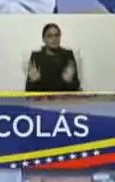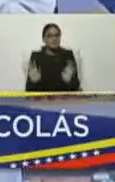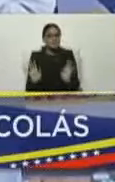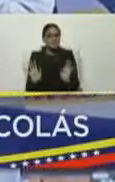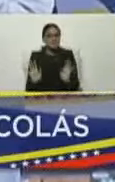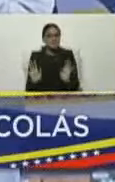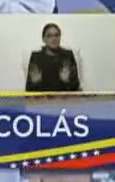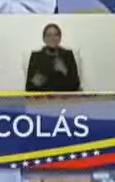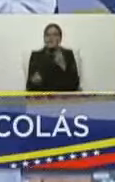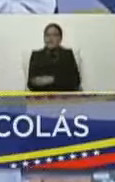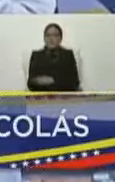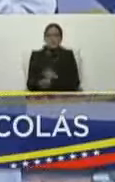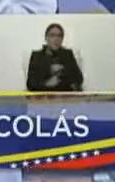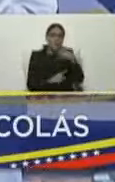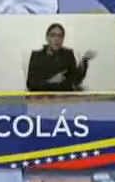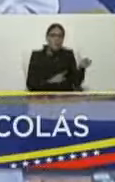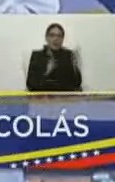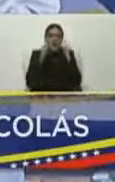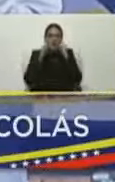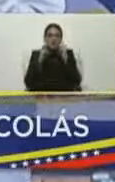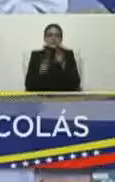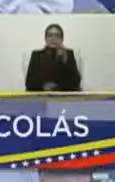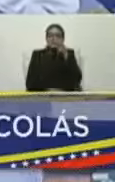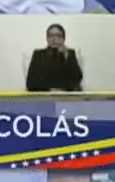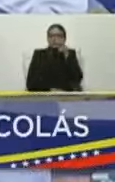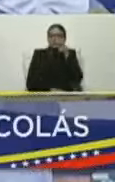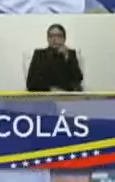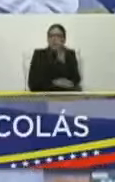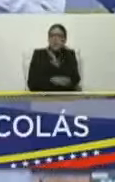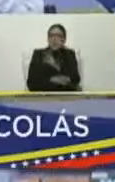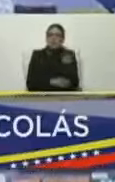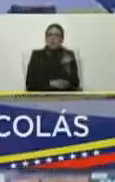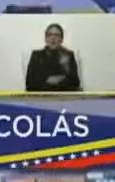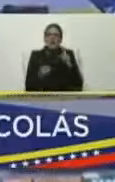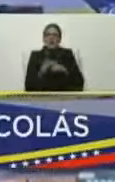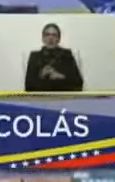Y su hermana, la china, tenía que estar de chaperona ahí sentada al lado de nosotros.